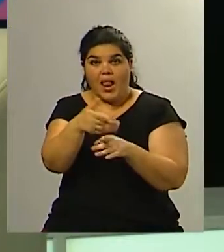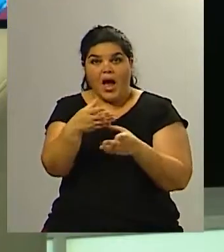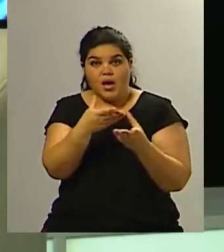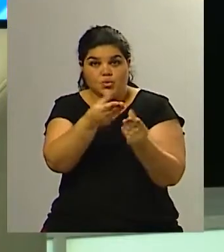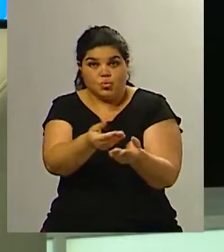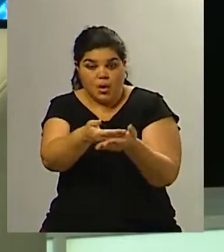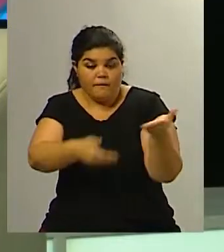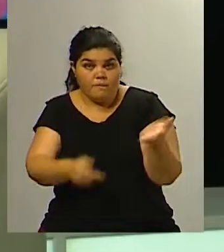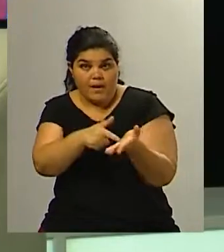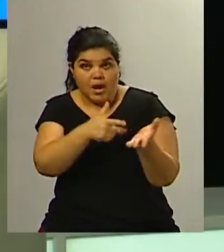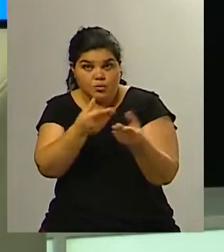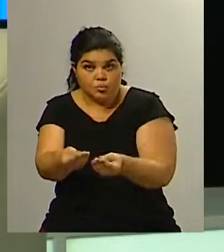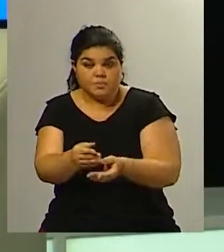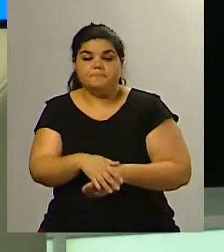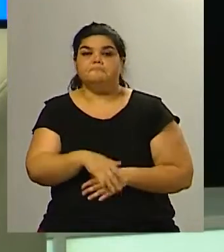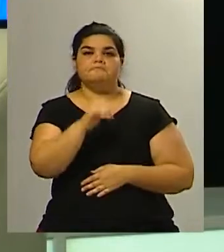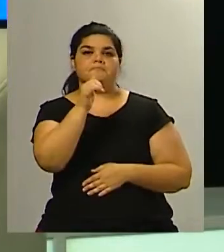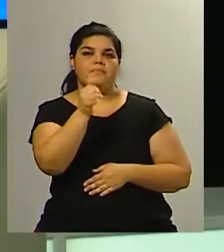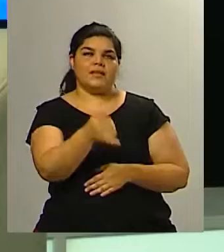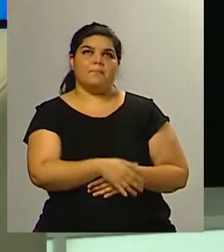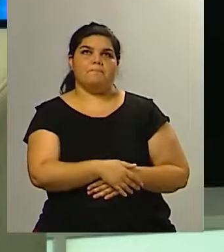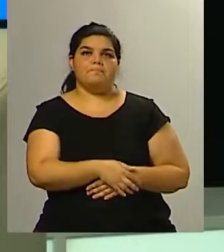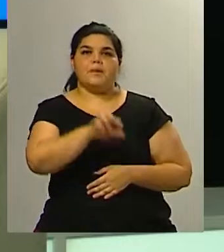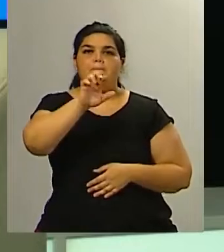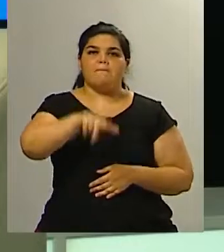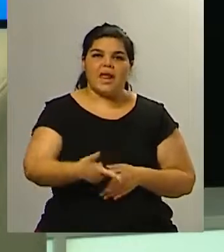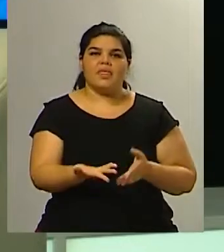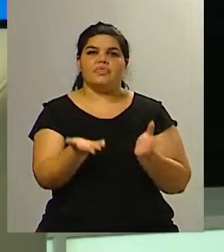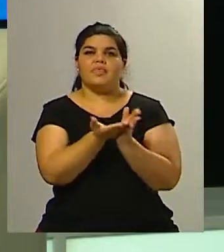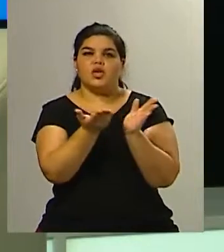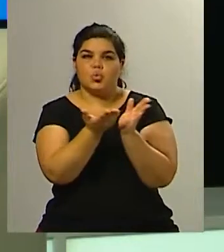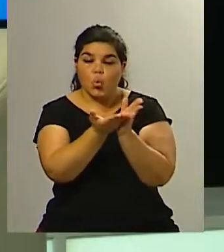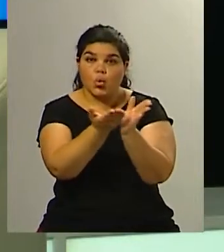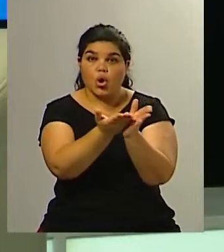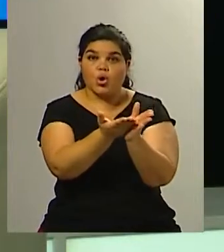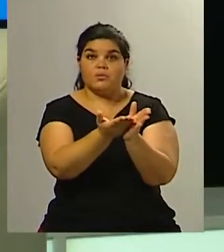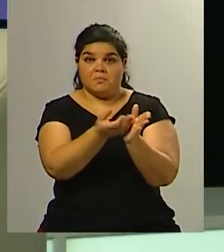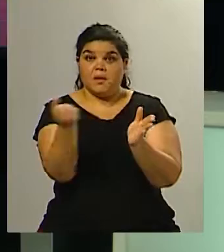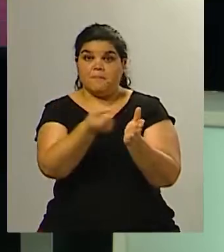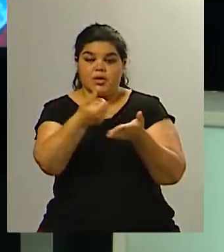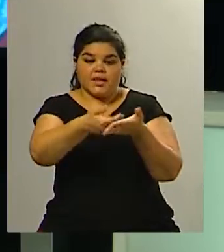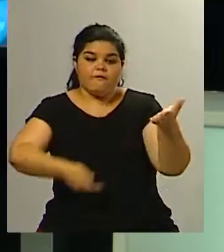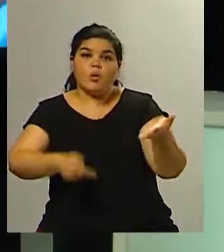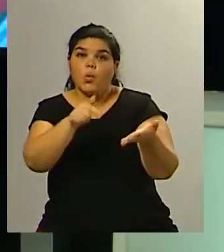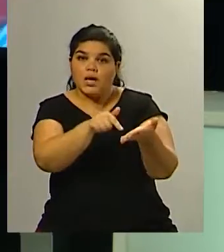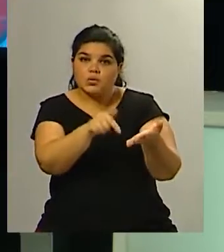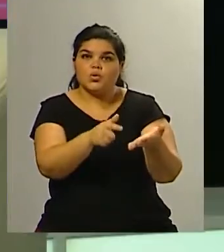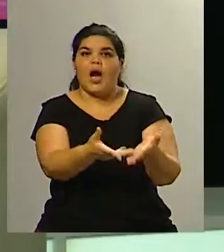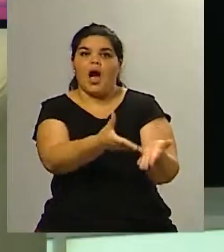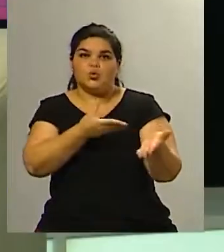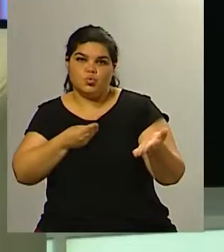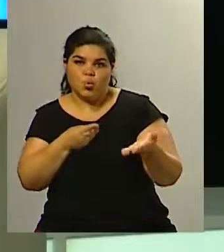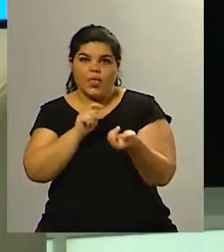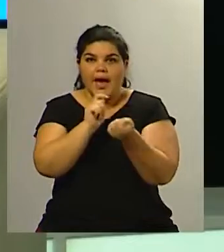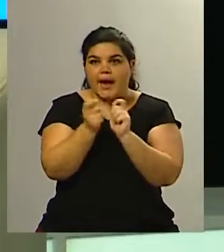nosotros decimos no solamente para modificaciones en planes de estudios, que eso es todavía... O para reforzar también lo que está funcionando. Exactamente, la idea es ir